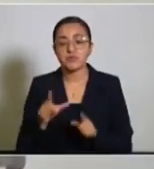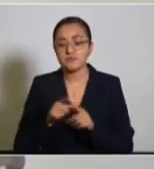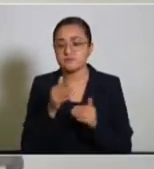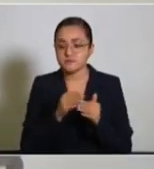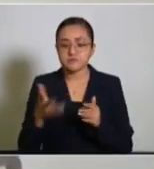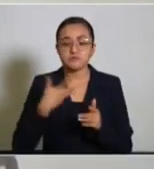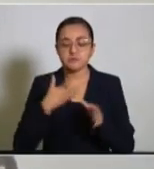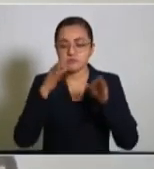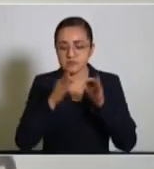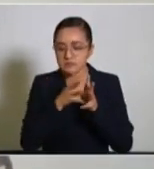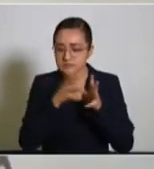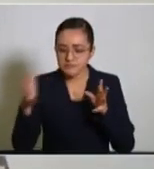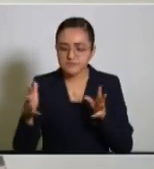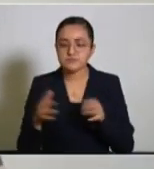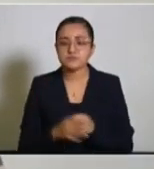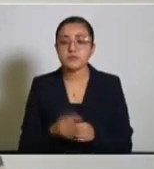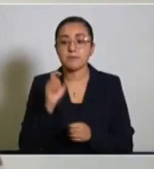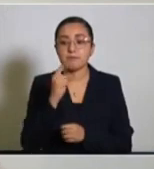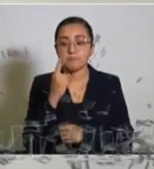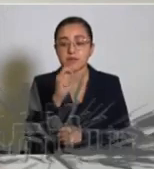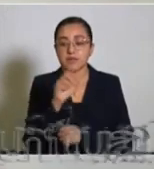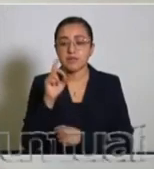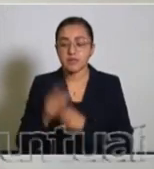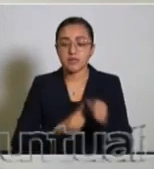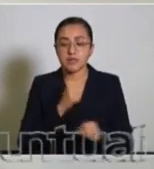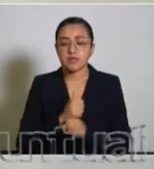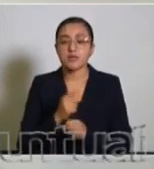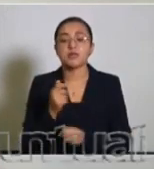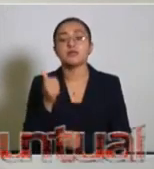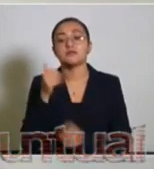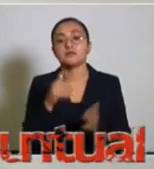para que tengas el panorama. De 21 a 30 años,